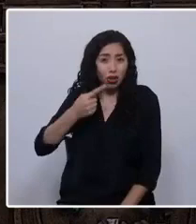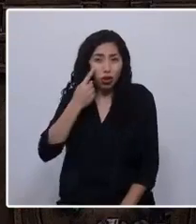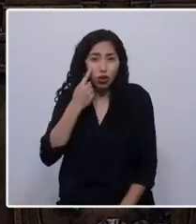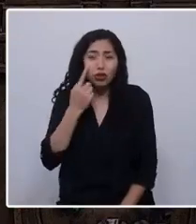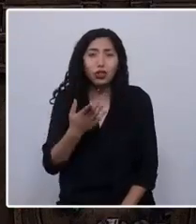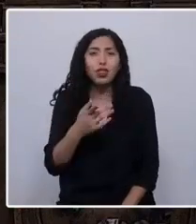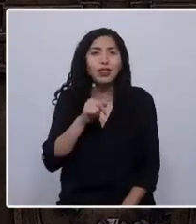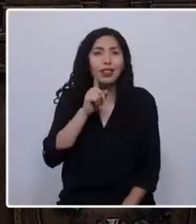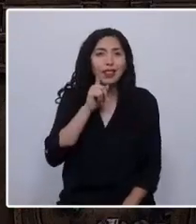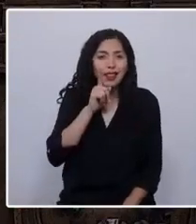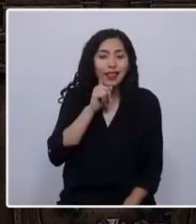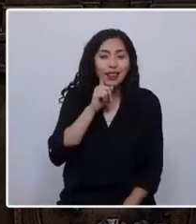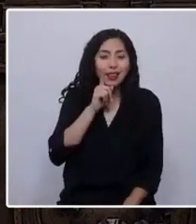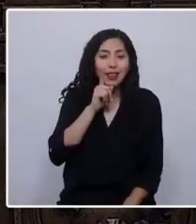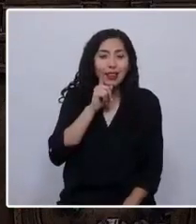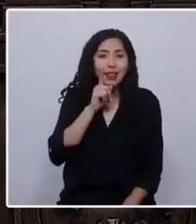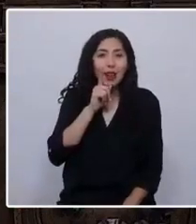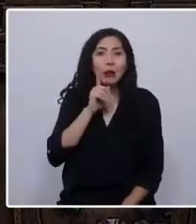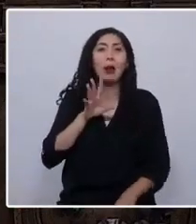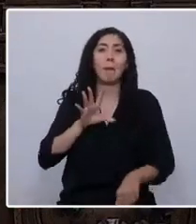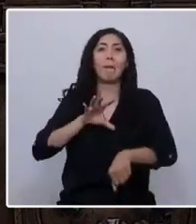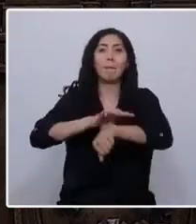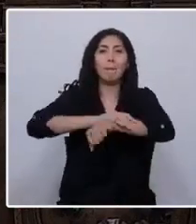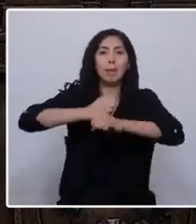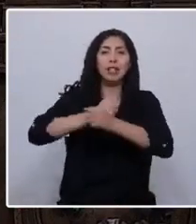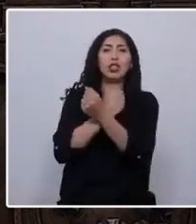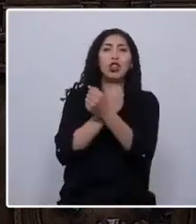es el monstruo de la prisión política.